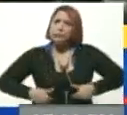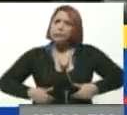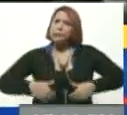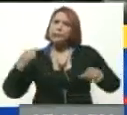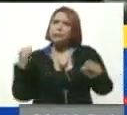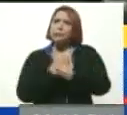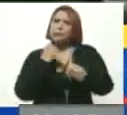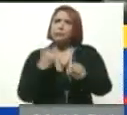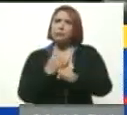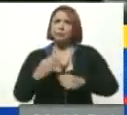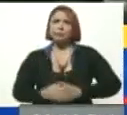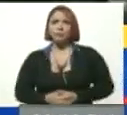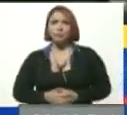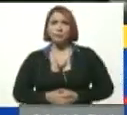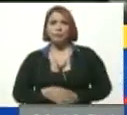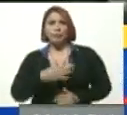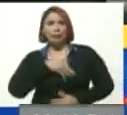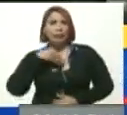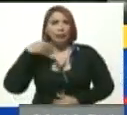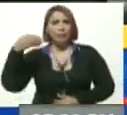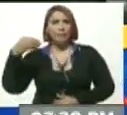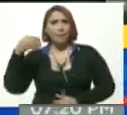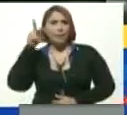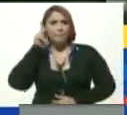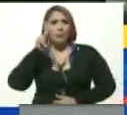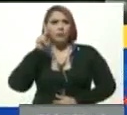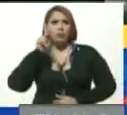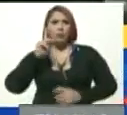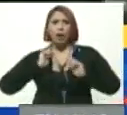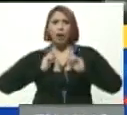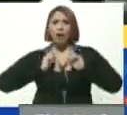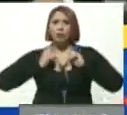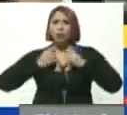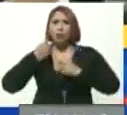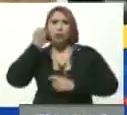trabajando, en el espíritu del profesor Aristóbulo Isturiz,